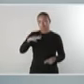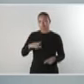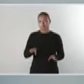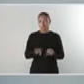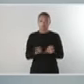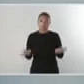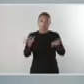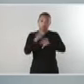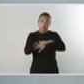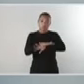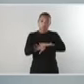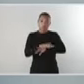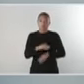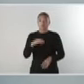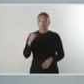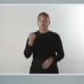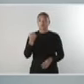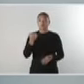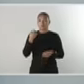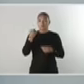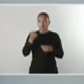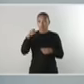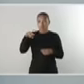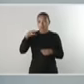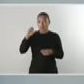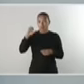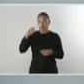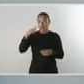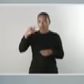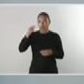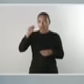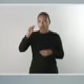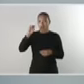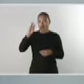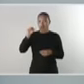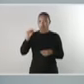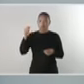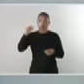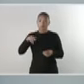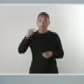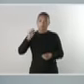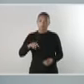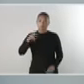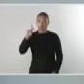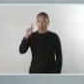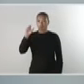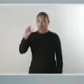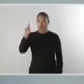energética la votaron el pri Y el pan y hoy en día la industria petrolera deambula